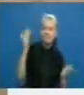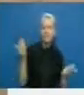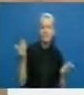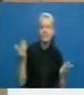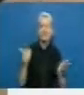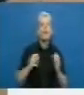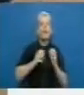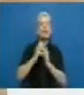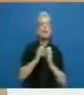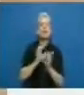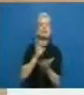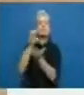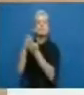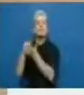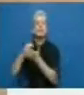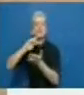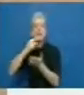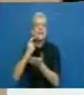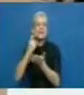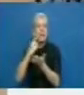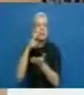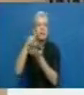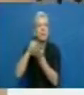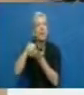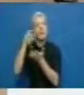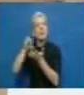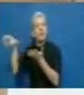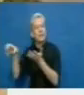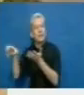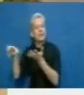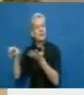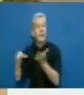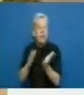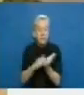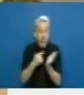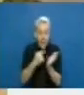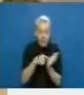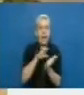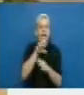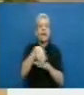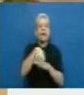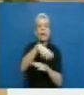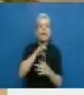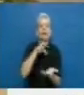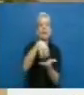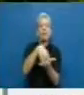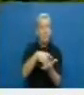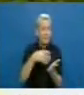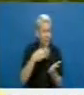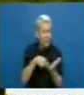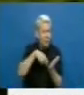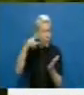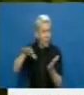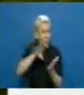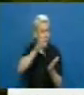algunas provincias como San Juan y San Luis, pero tenían sus plantas en otro lado. Lo hacían solo en los papeles para tener un beneficio fiscal y en realidad en esas